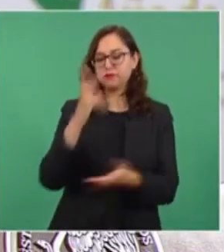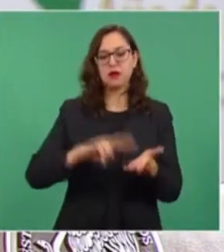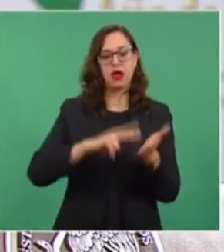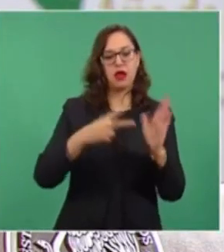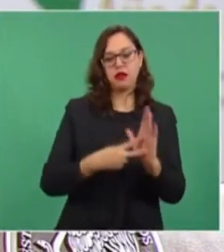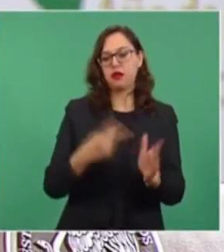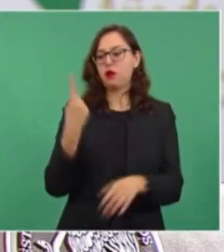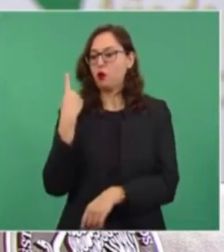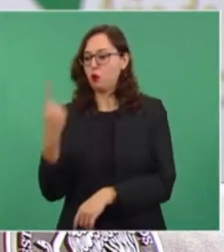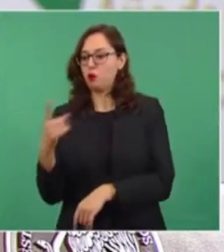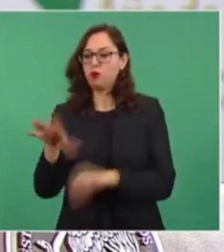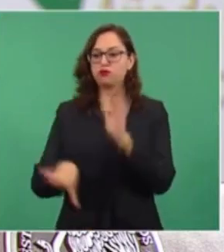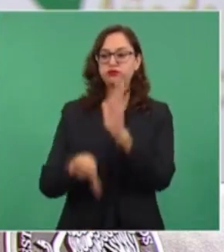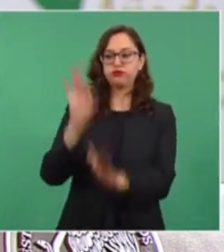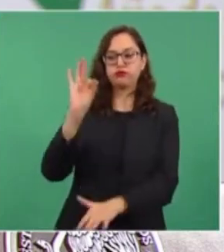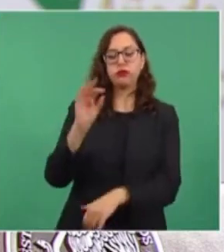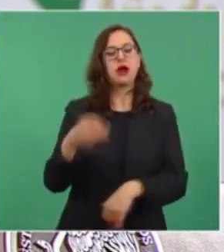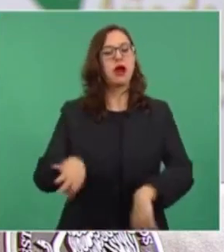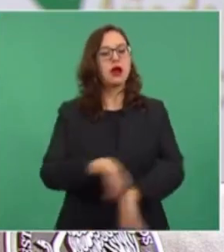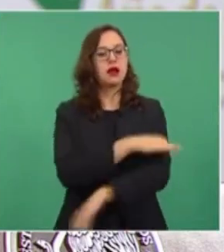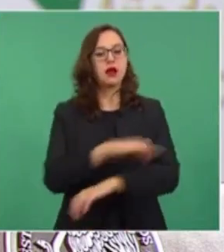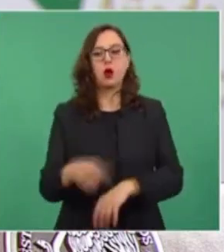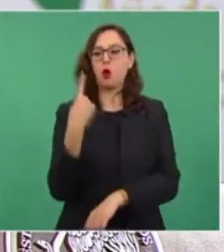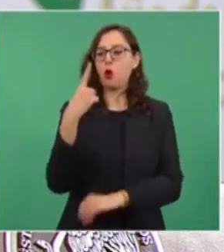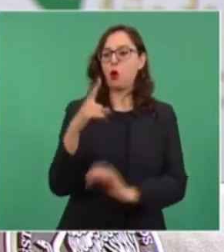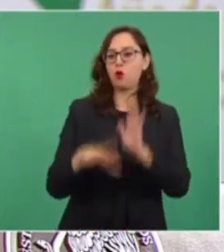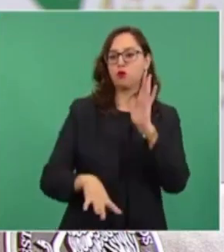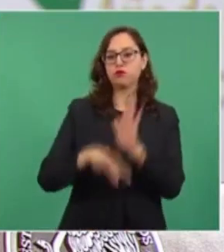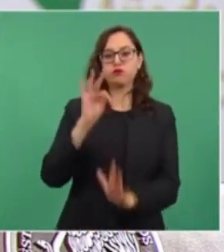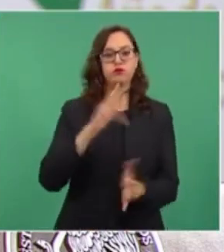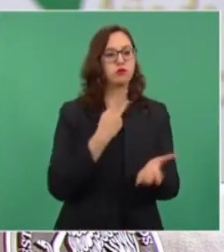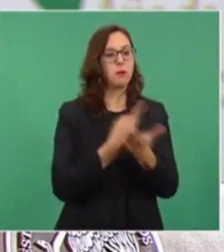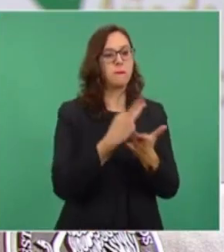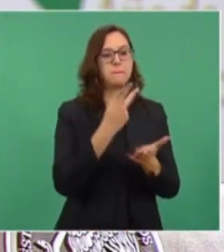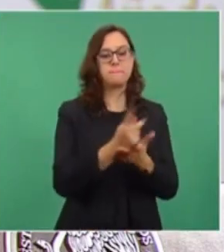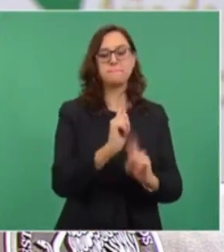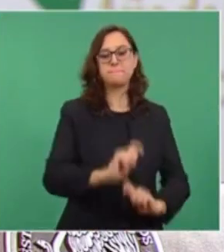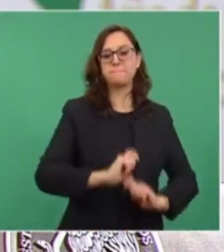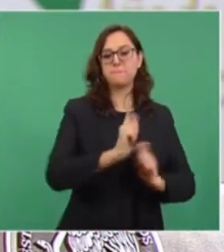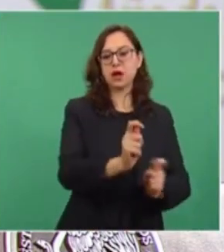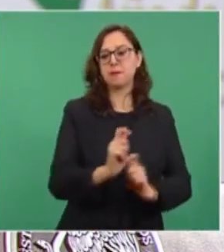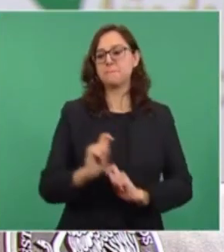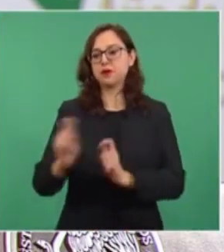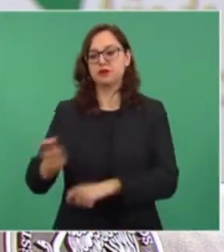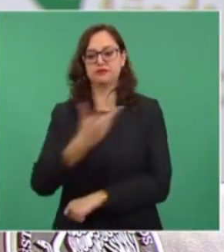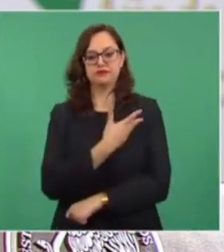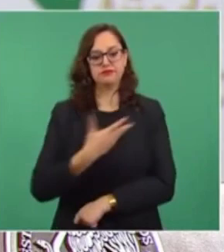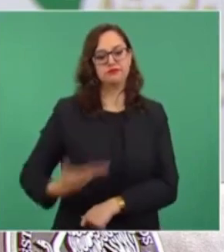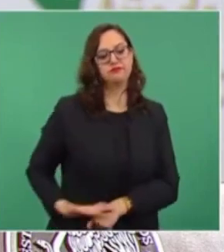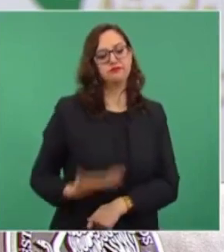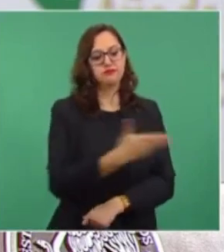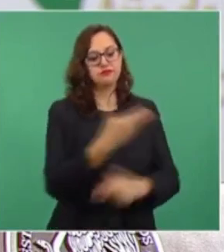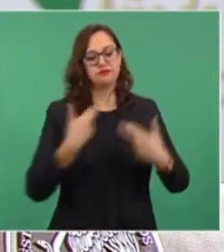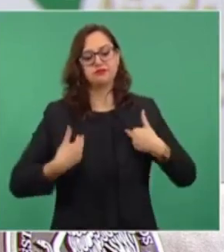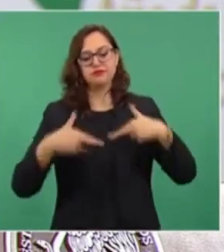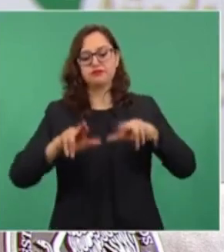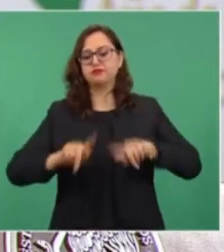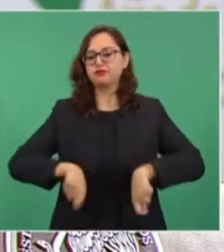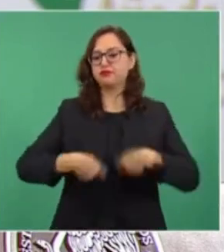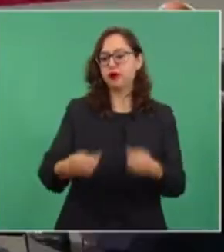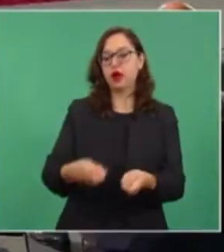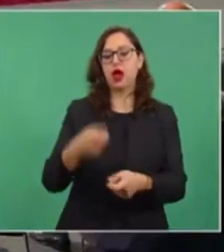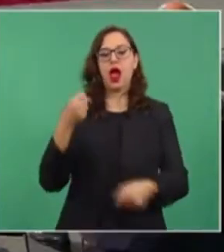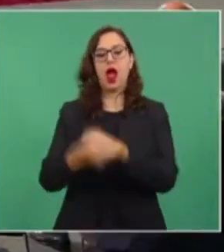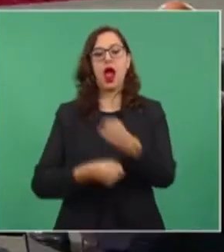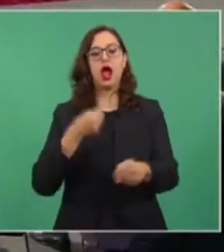un ingeniero. Y hoy se entregan por el presidente de la República los premios nacionales correspondientes al año 2020.